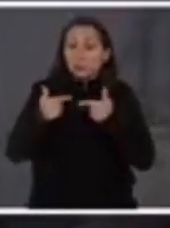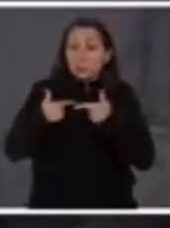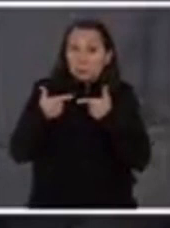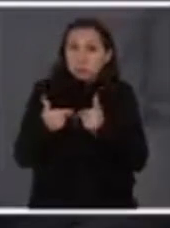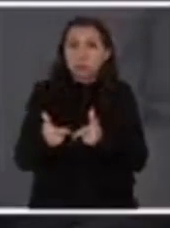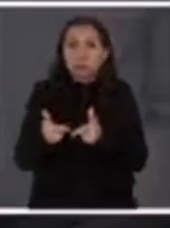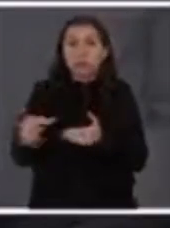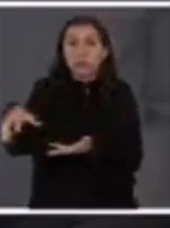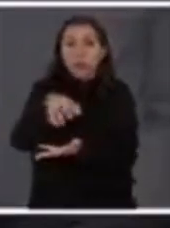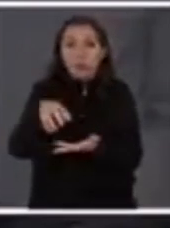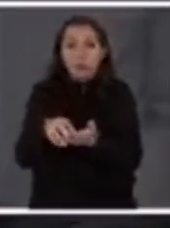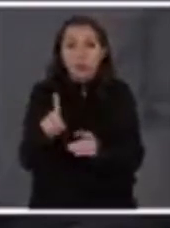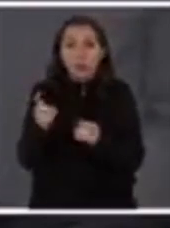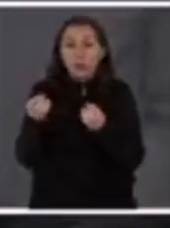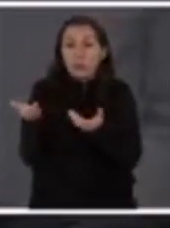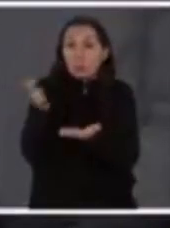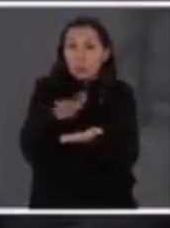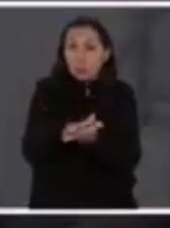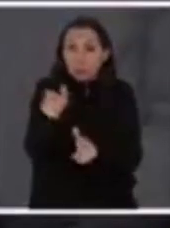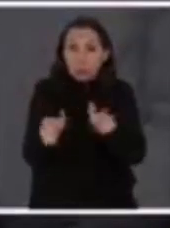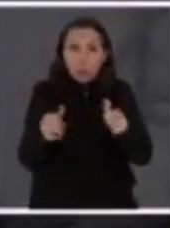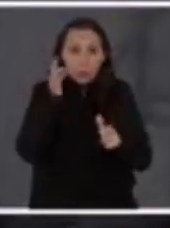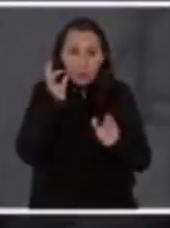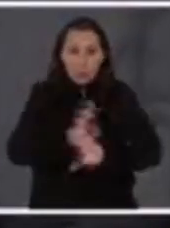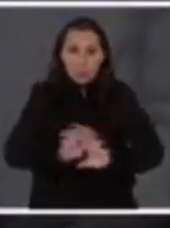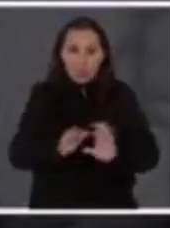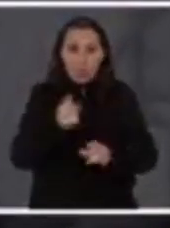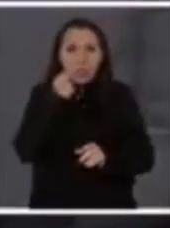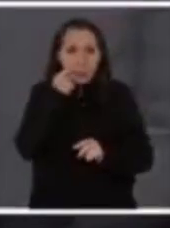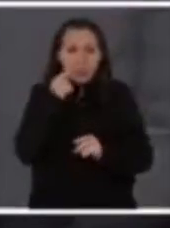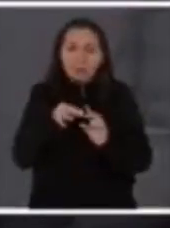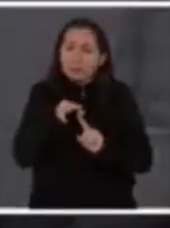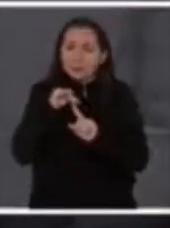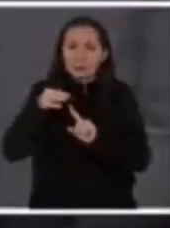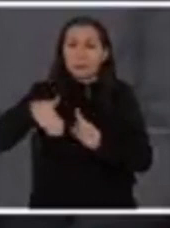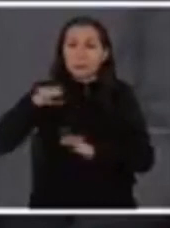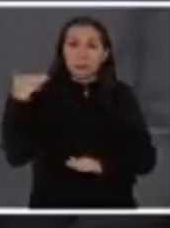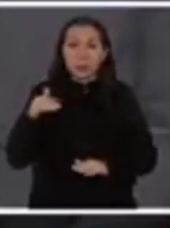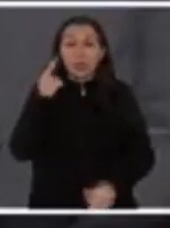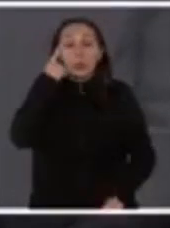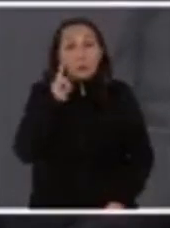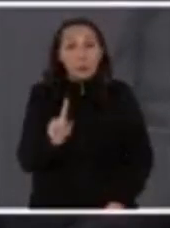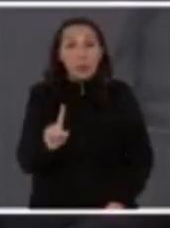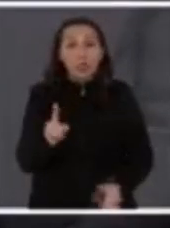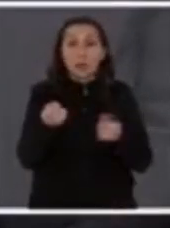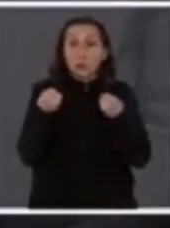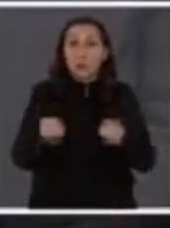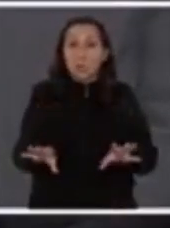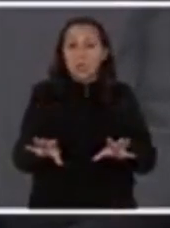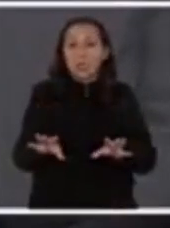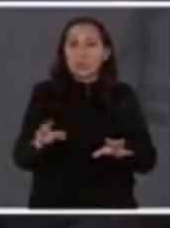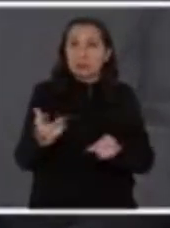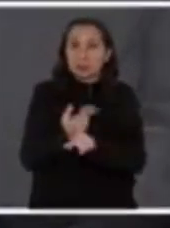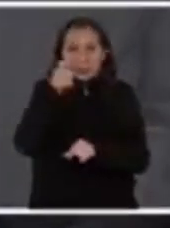Afortunadamente en la comuna no hemos tenido pérdidas humanas, que siempre es lo principal, pero se ha perdido o se ha